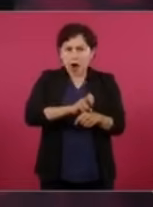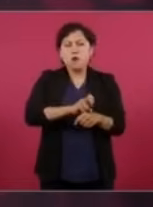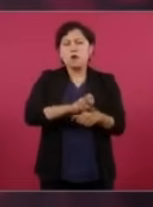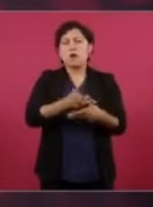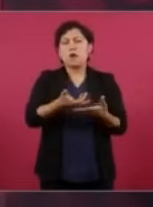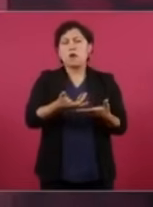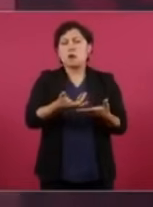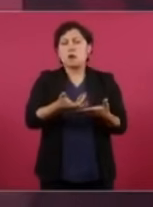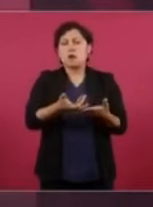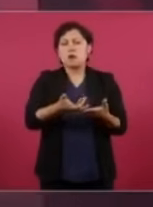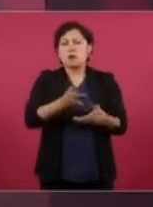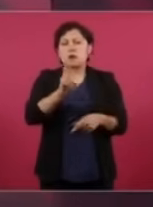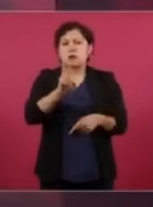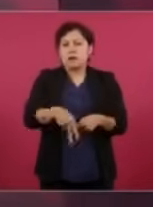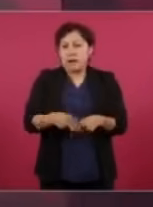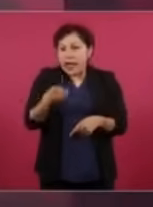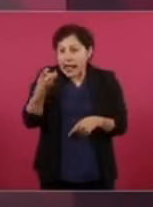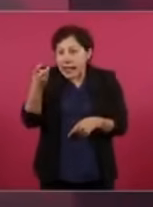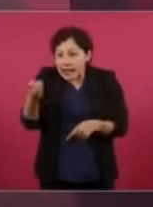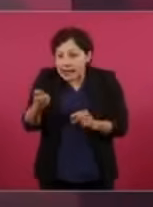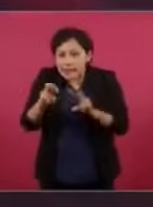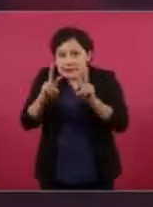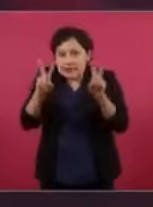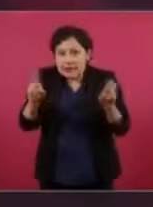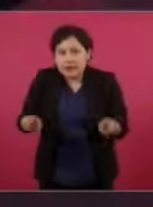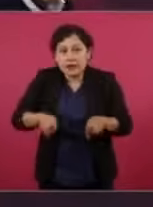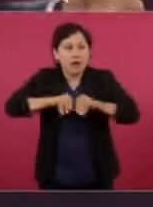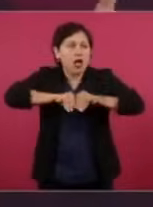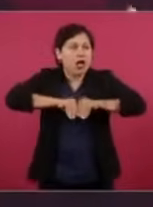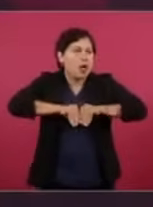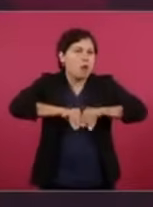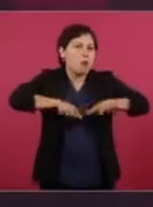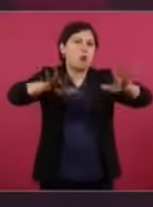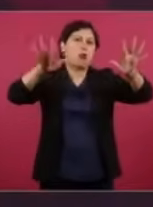Hicieron un escándalo con eso, que porque